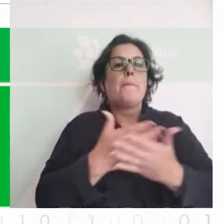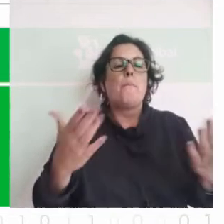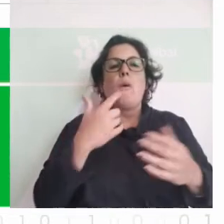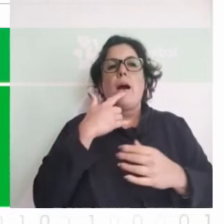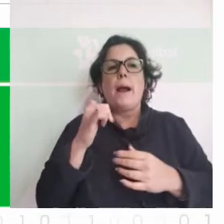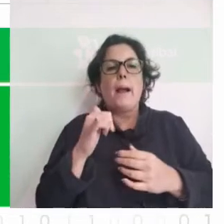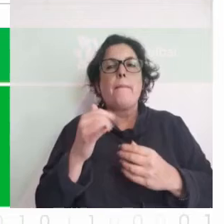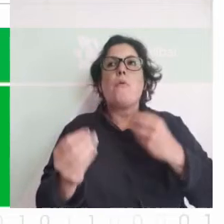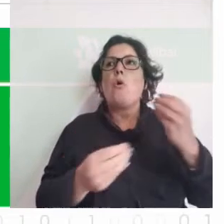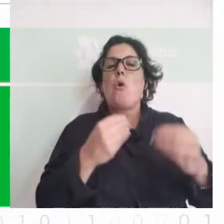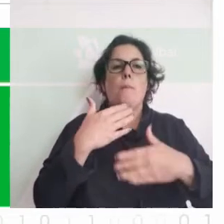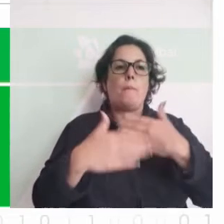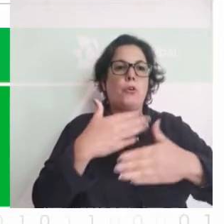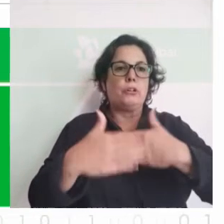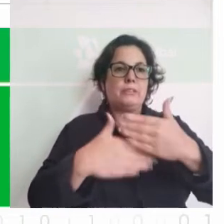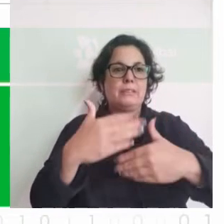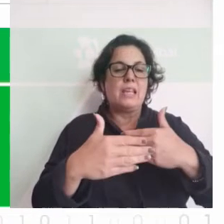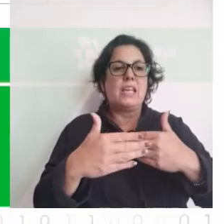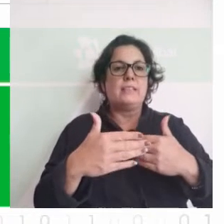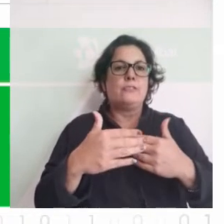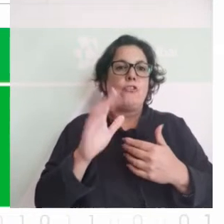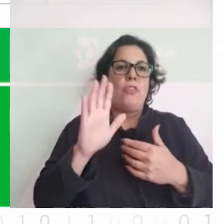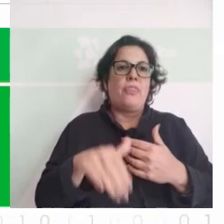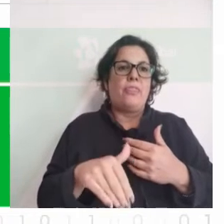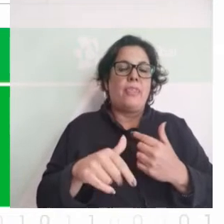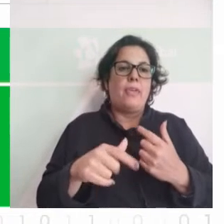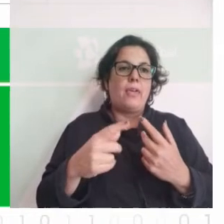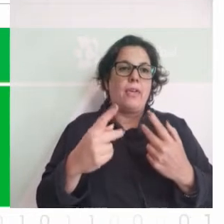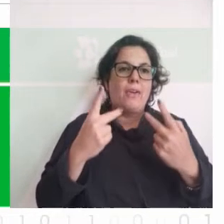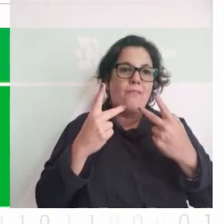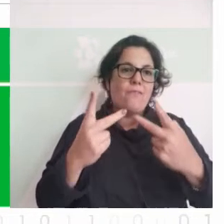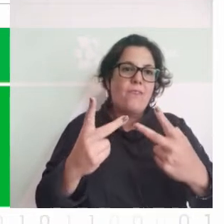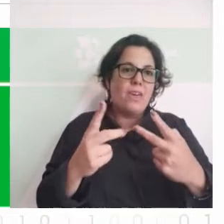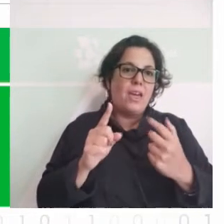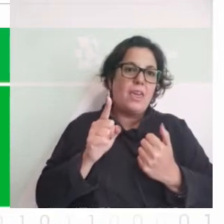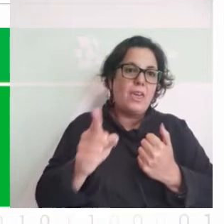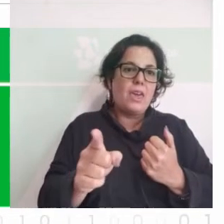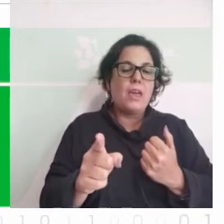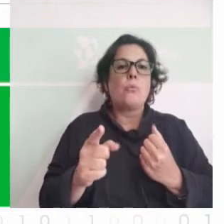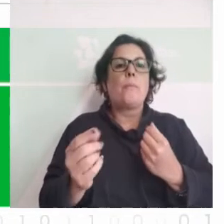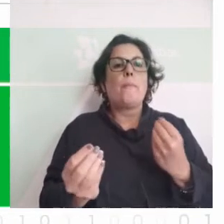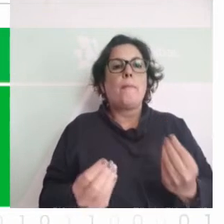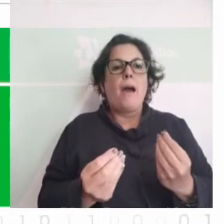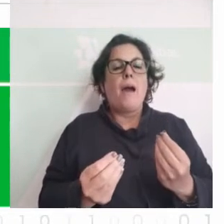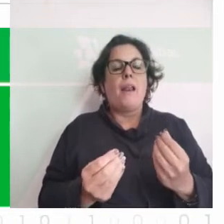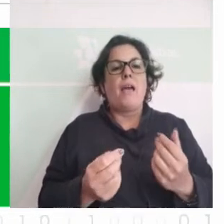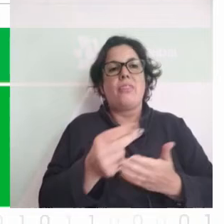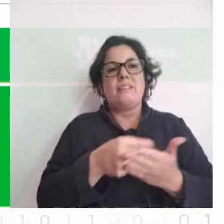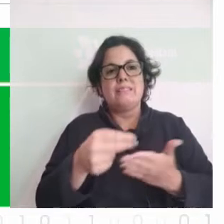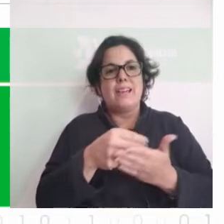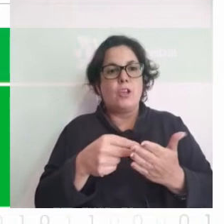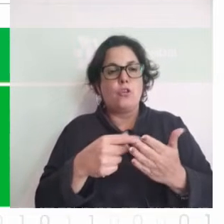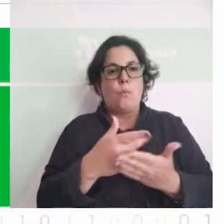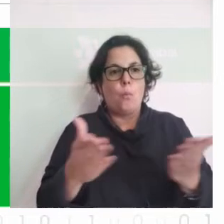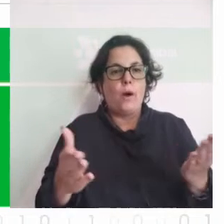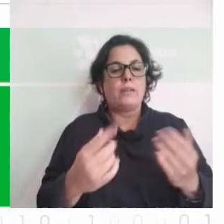fue el proceso de mirar esto para el diseño de la muestra. Una de las